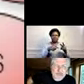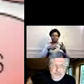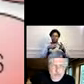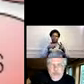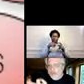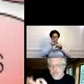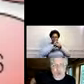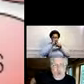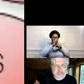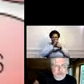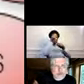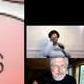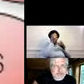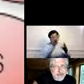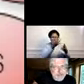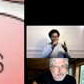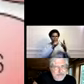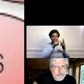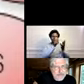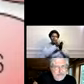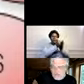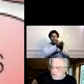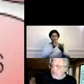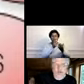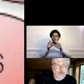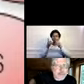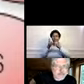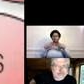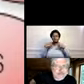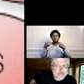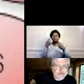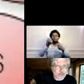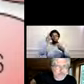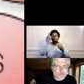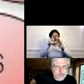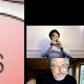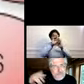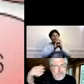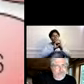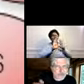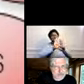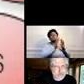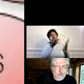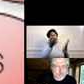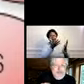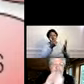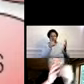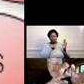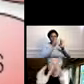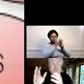Pagos, disculpe, ingresos, datos de información, que entiendan el código de éticas, la